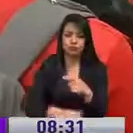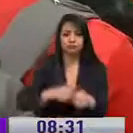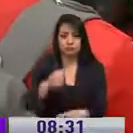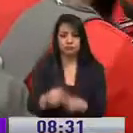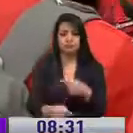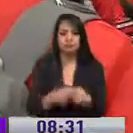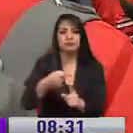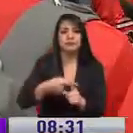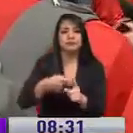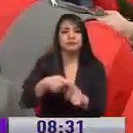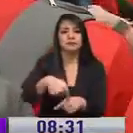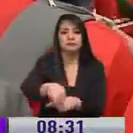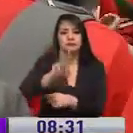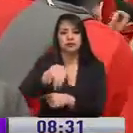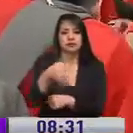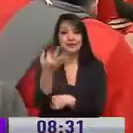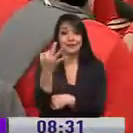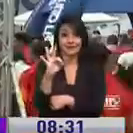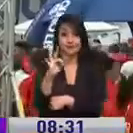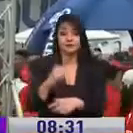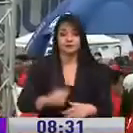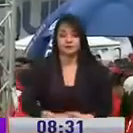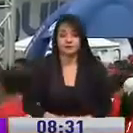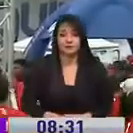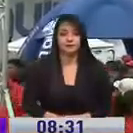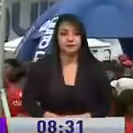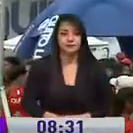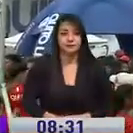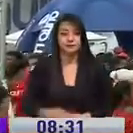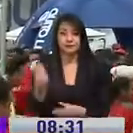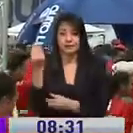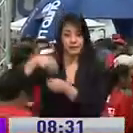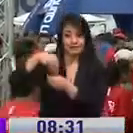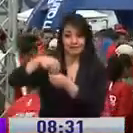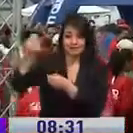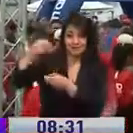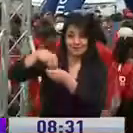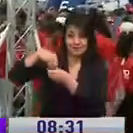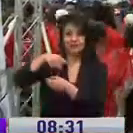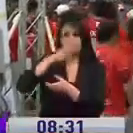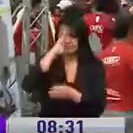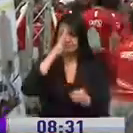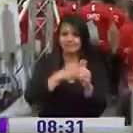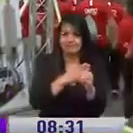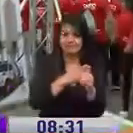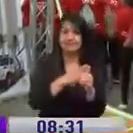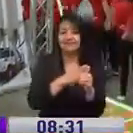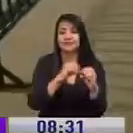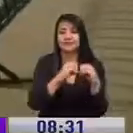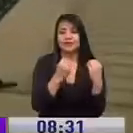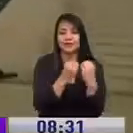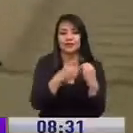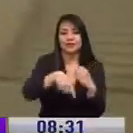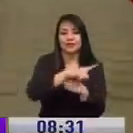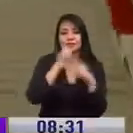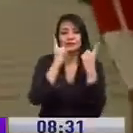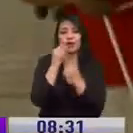los primeros meses del 2019. Además, lo recaudado en el evento será destinado para proyectos del Patronato San